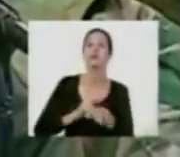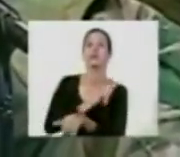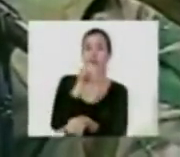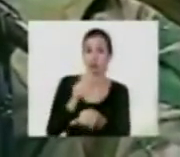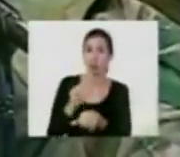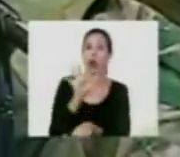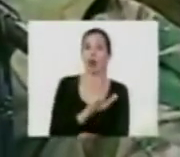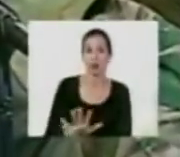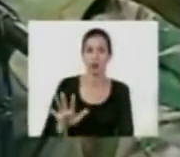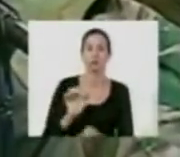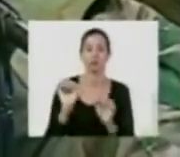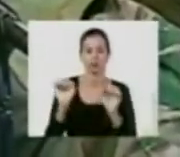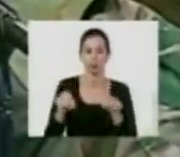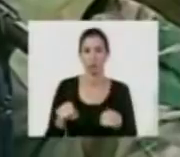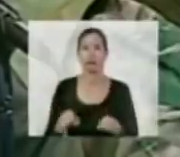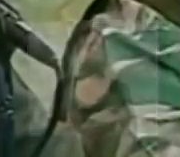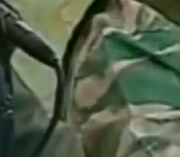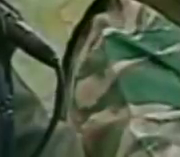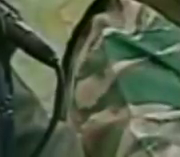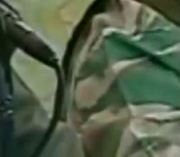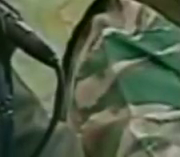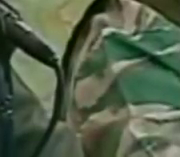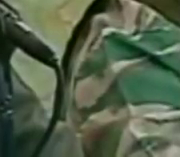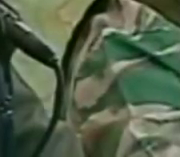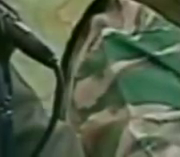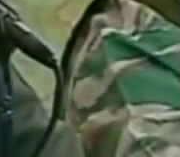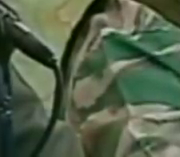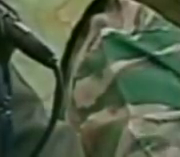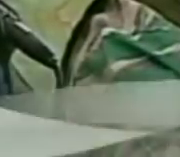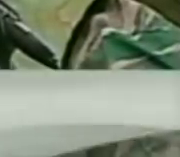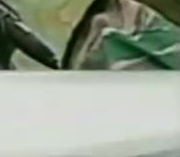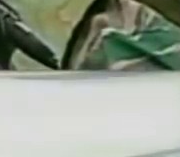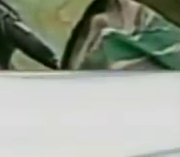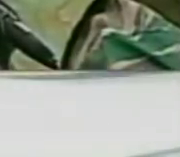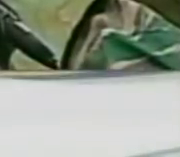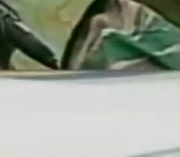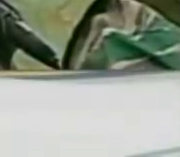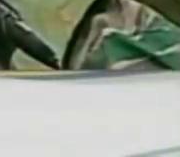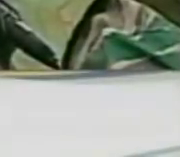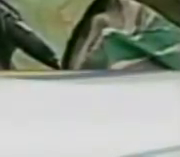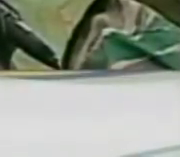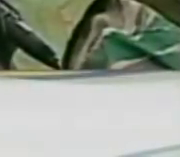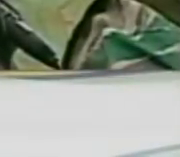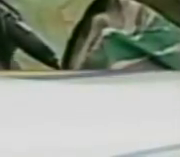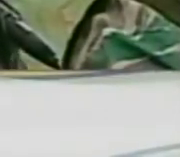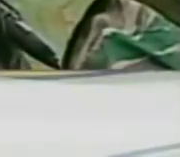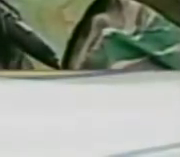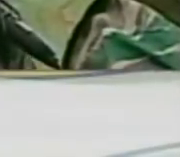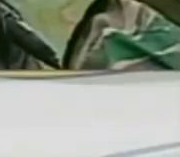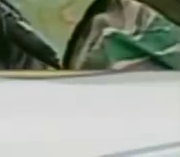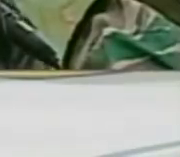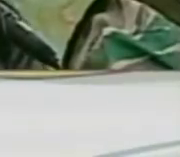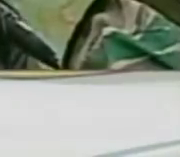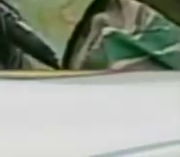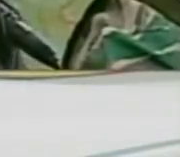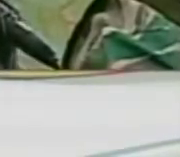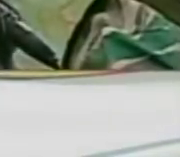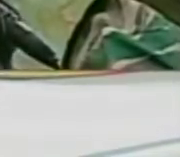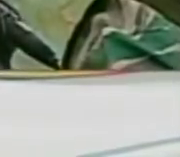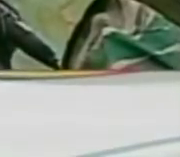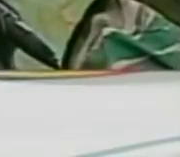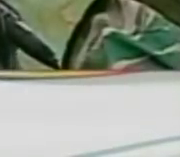Y bueno, es importante decir, pues, que siendo el 28 de diciembre cuando usted nos instruyó